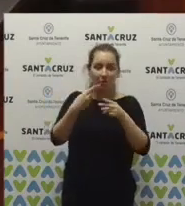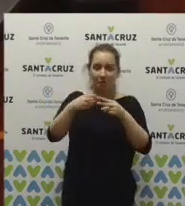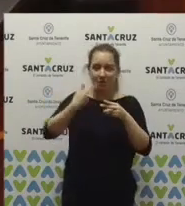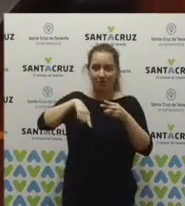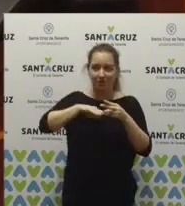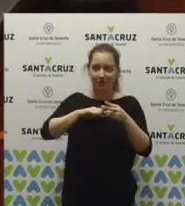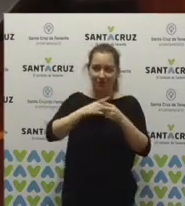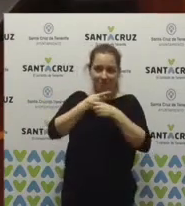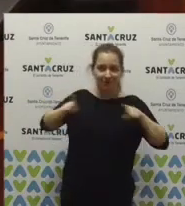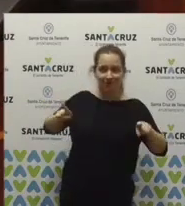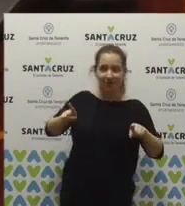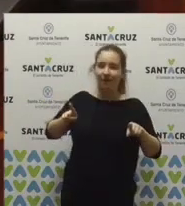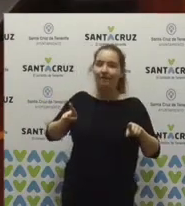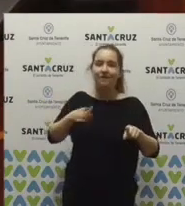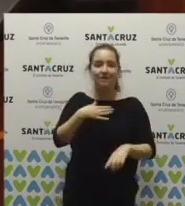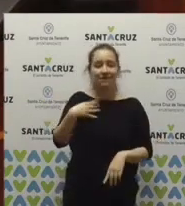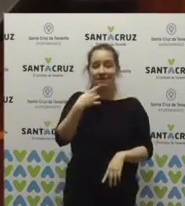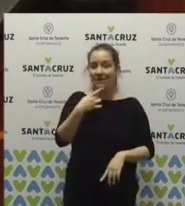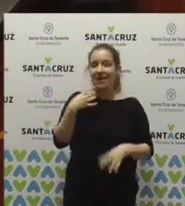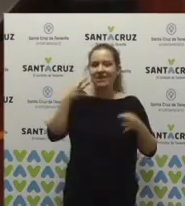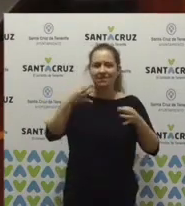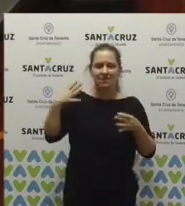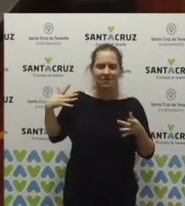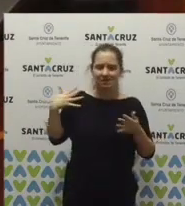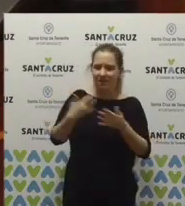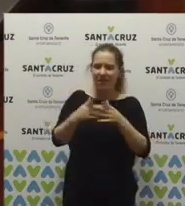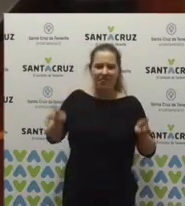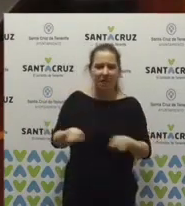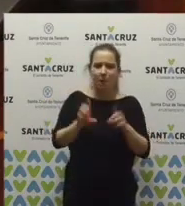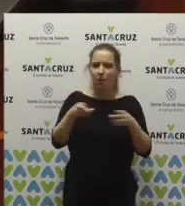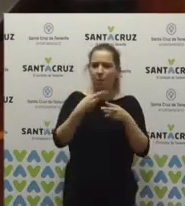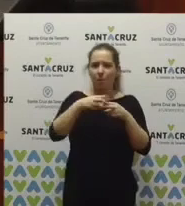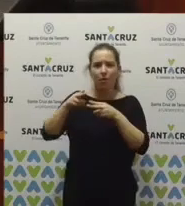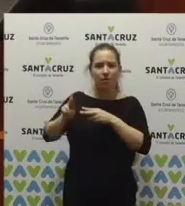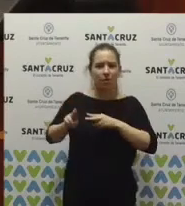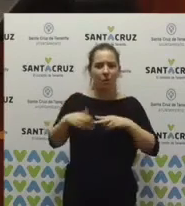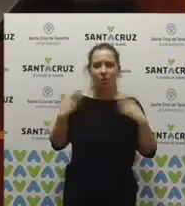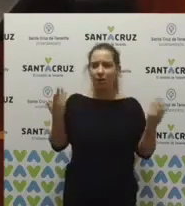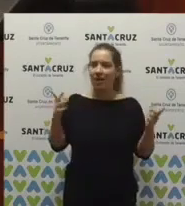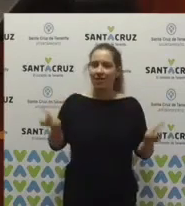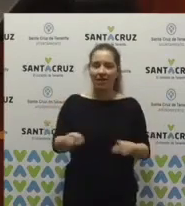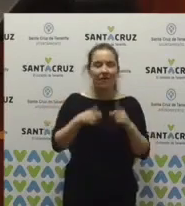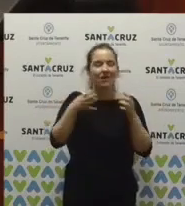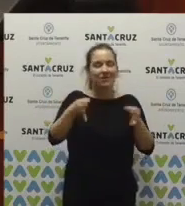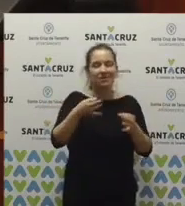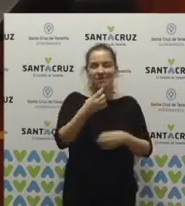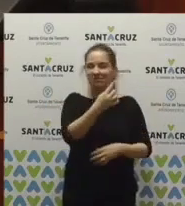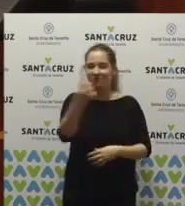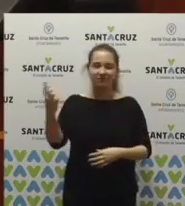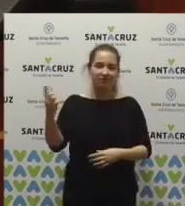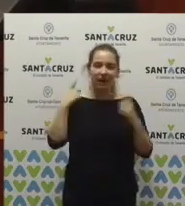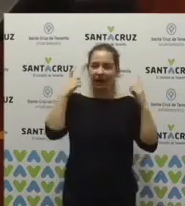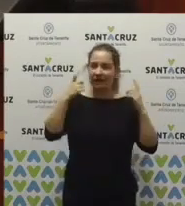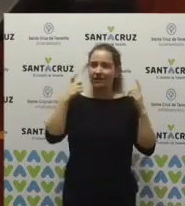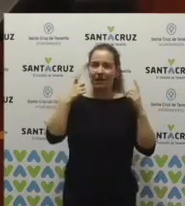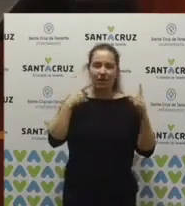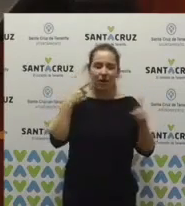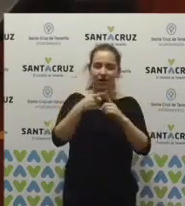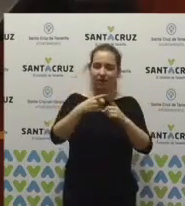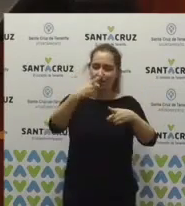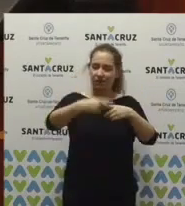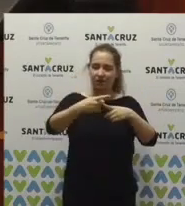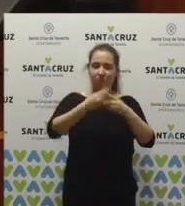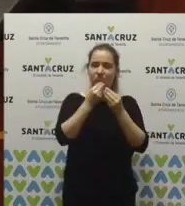siempre cualquiera de nosotros desde su orientación política intenta hacer lo mejor posible por la ciudad y en ese sentido puede